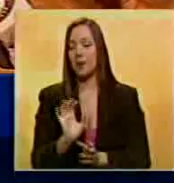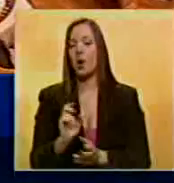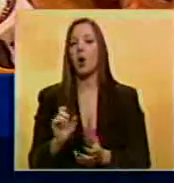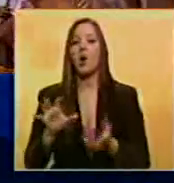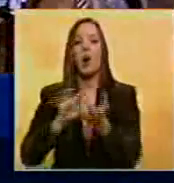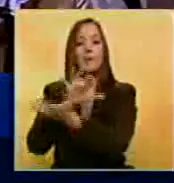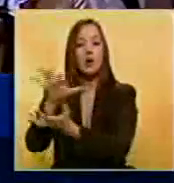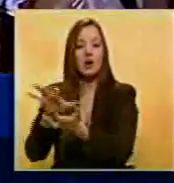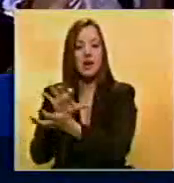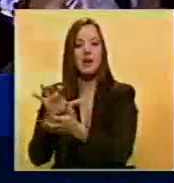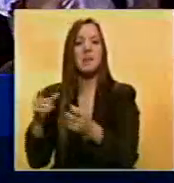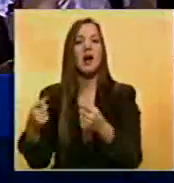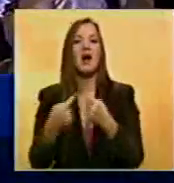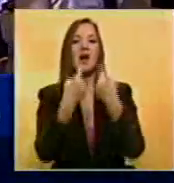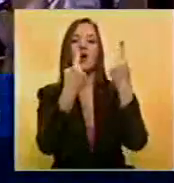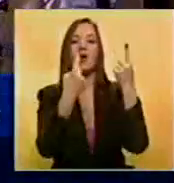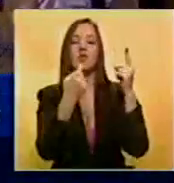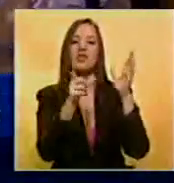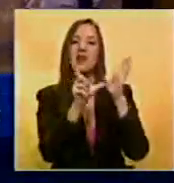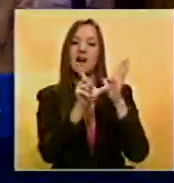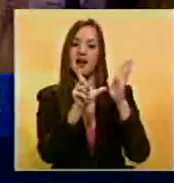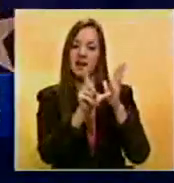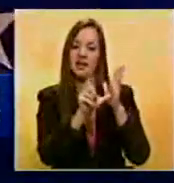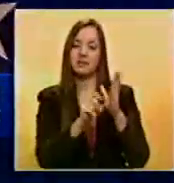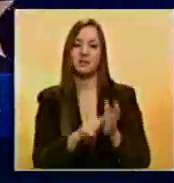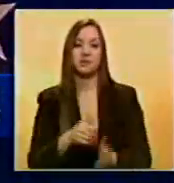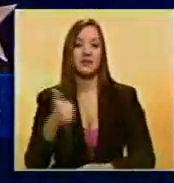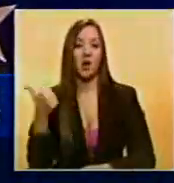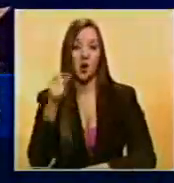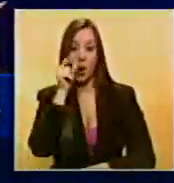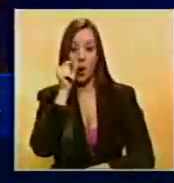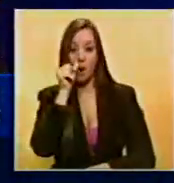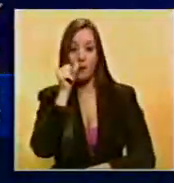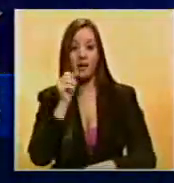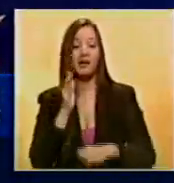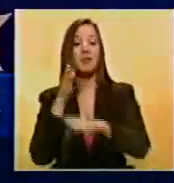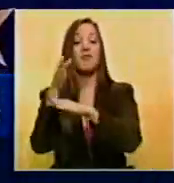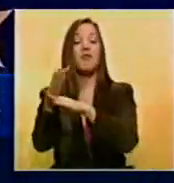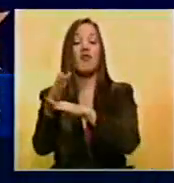margen de la ley. Tarek William Saab ofreció estas declaraciones durante el foro